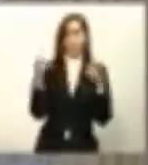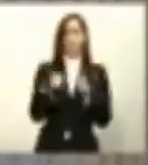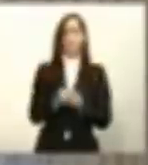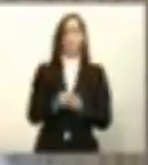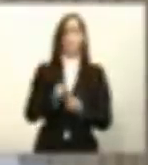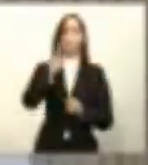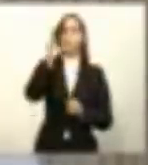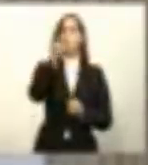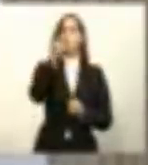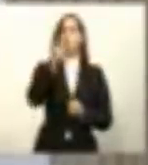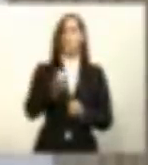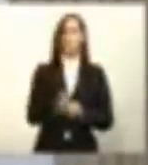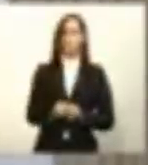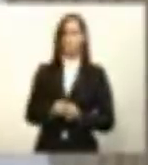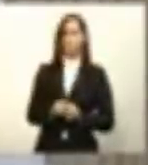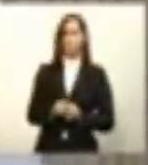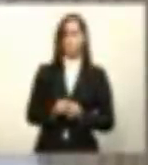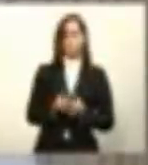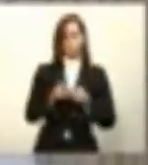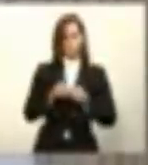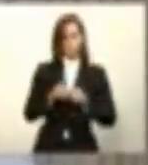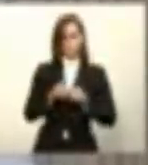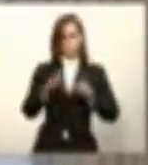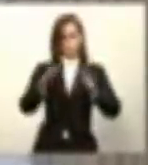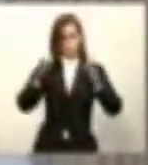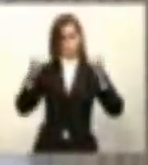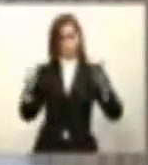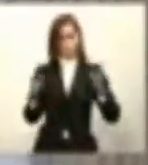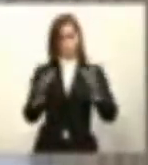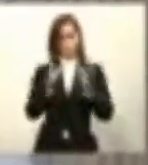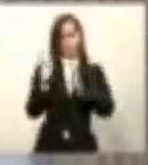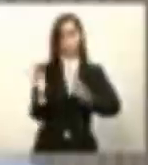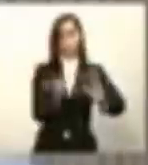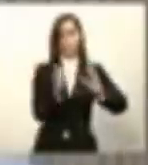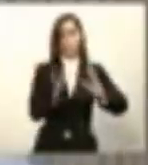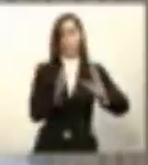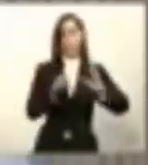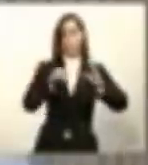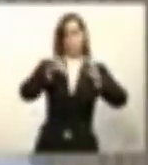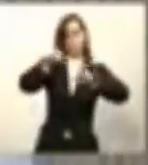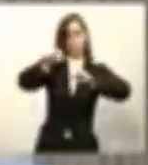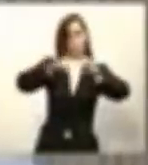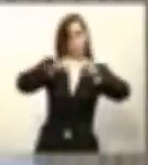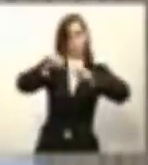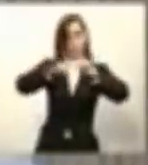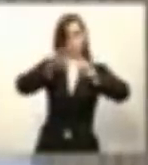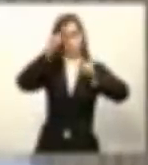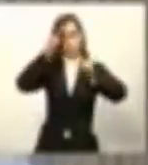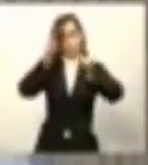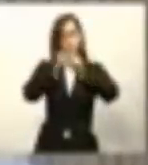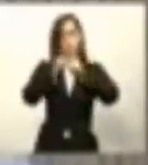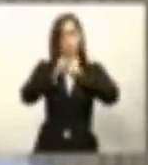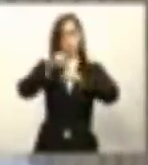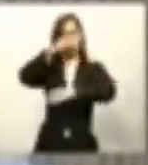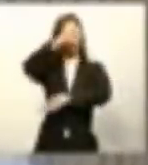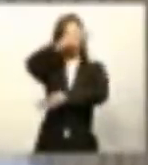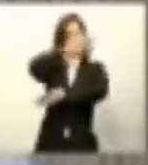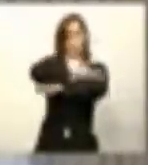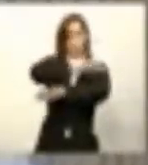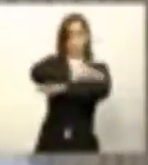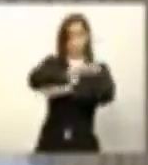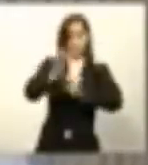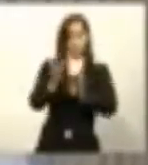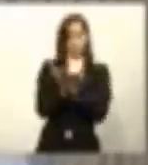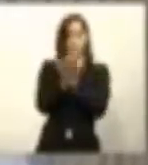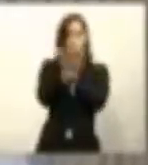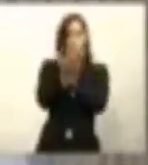Tercero, abrir el proceso de negociación para delimitar las fronteras marítimas